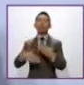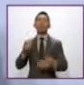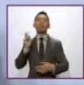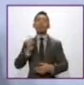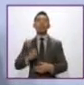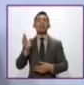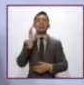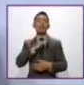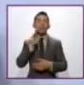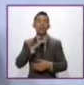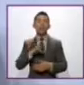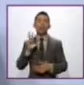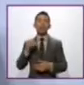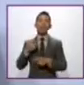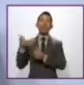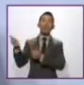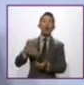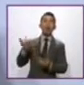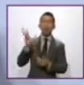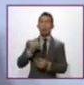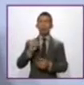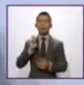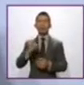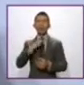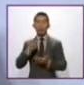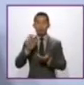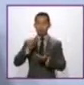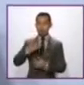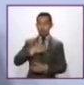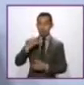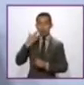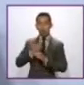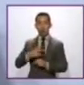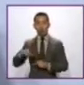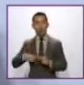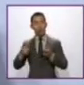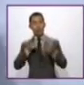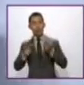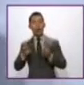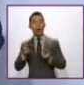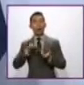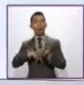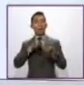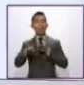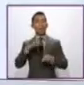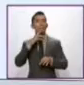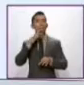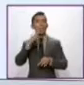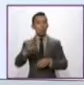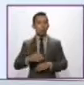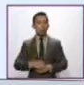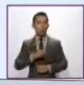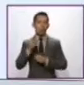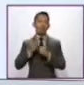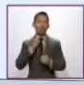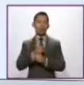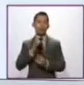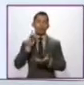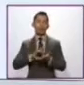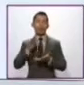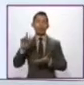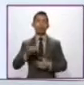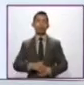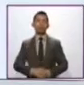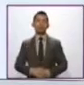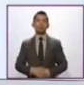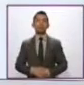generación, a la explotación o a la indiferencia. En mi gobierno va a haber más y mejor empleo. Muchas gracias, candidato. Hay